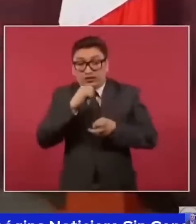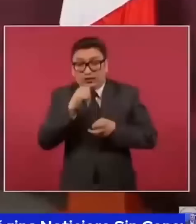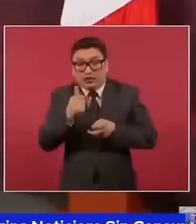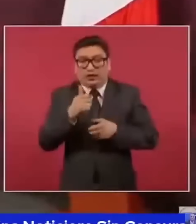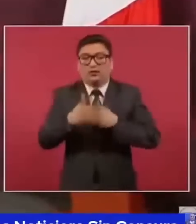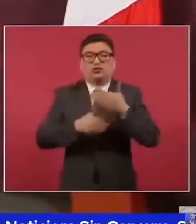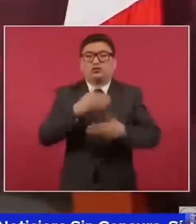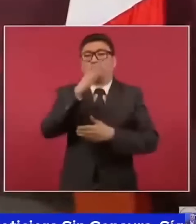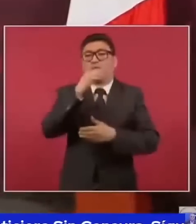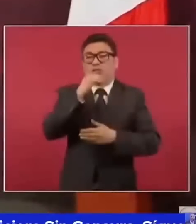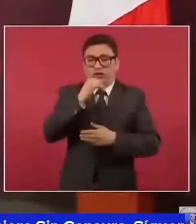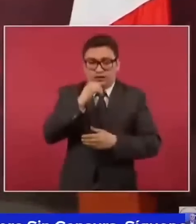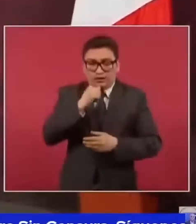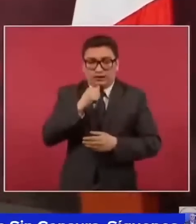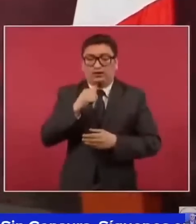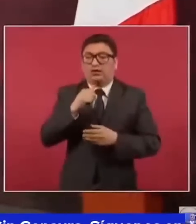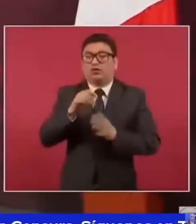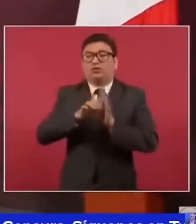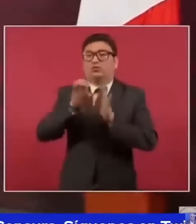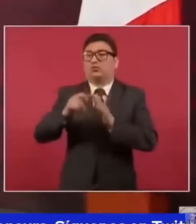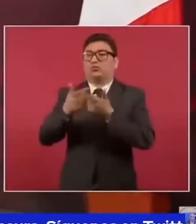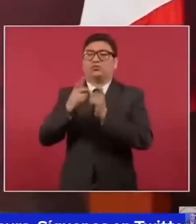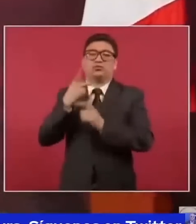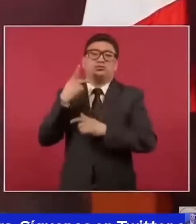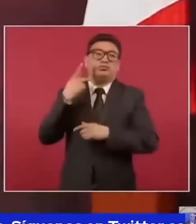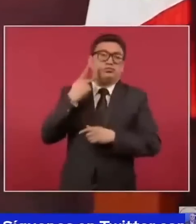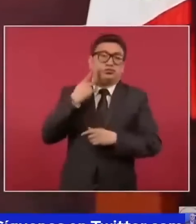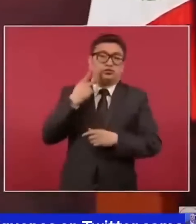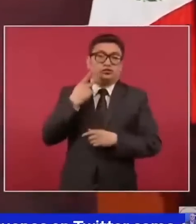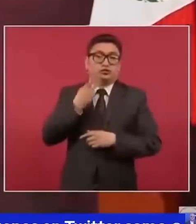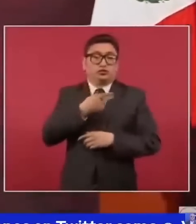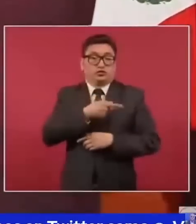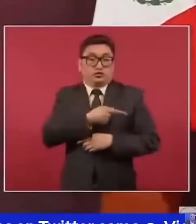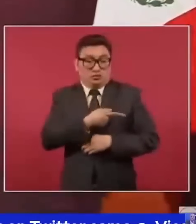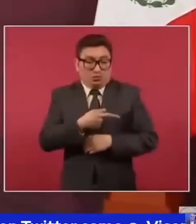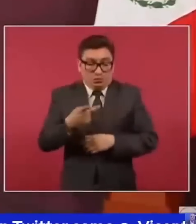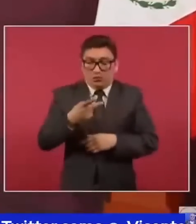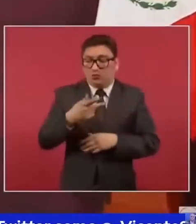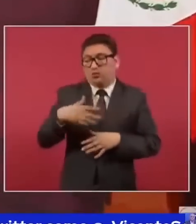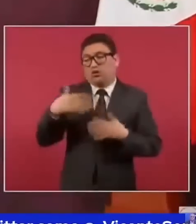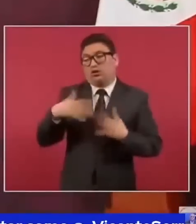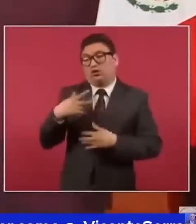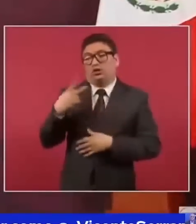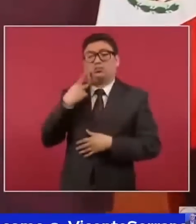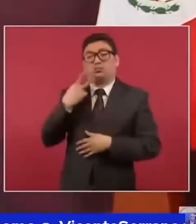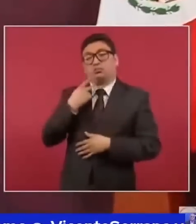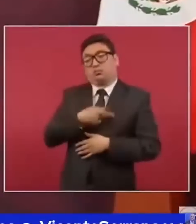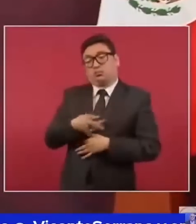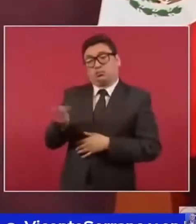moras, político, pobre político,